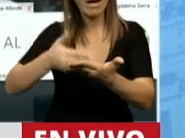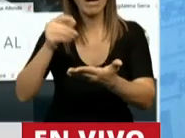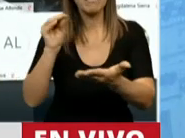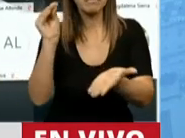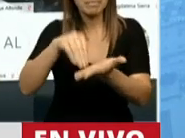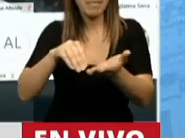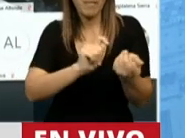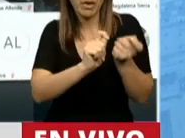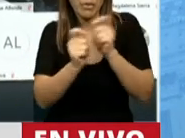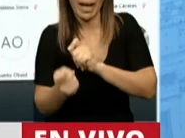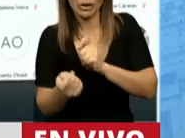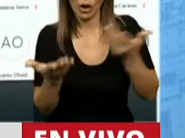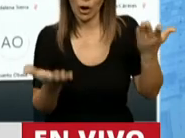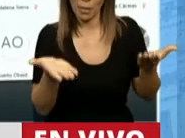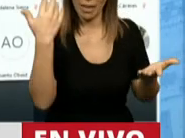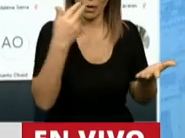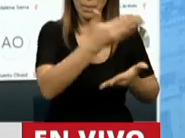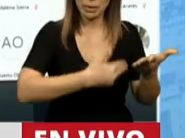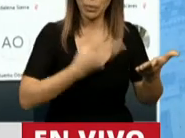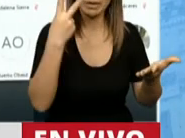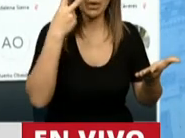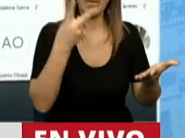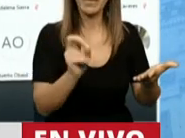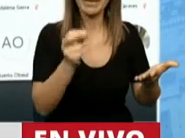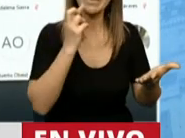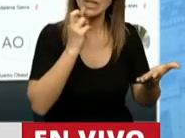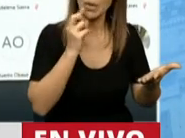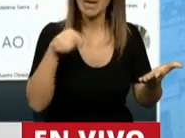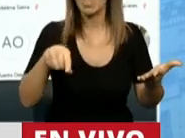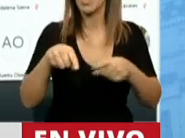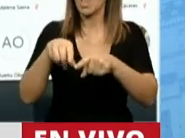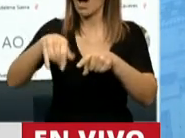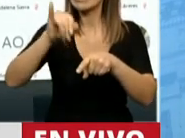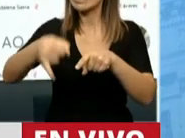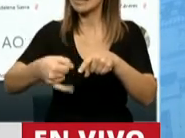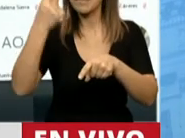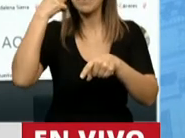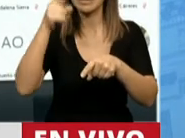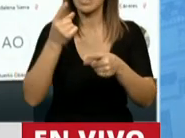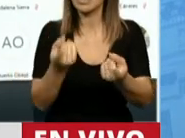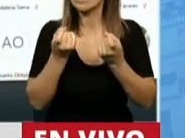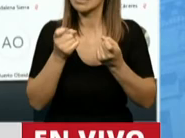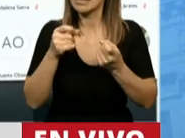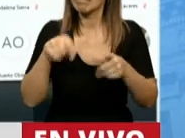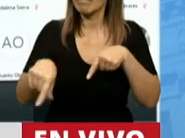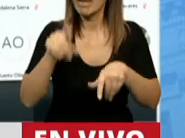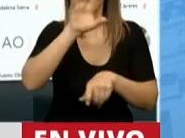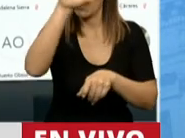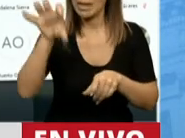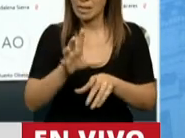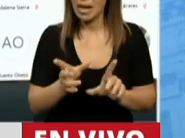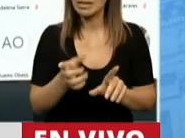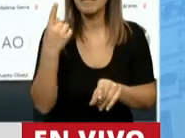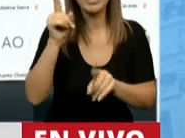esta corrección del presupuesto se hace pensando en la contingencia de la situación que estamos atravesando, pero